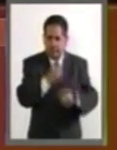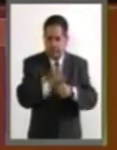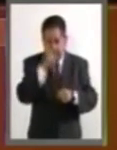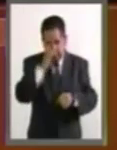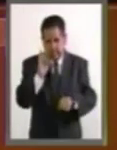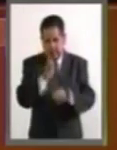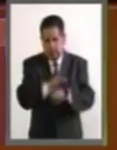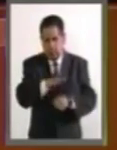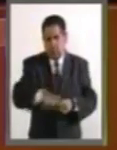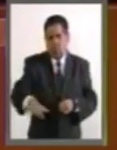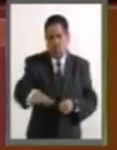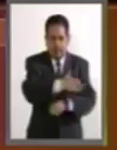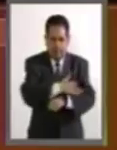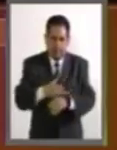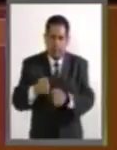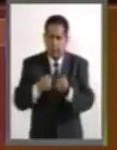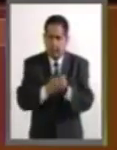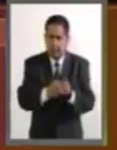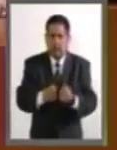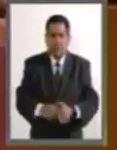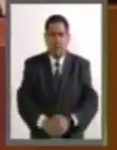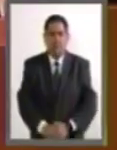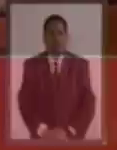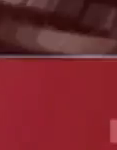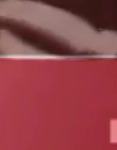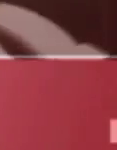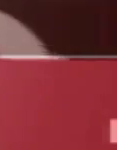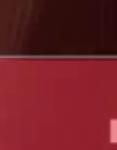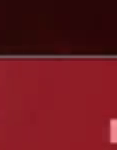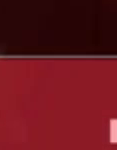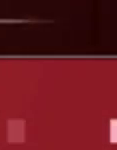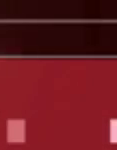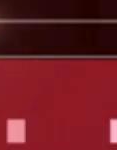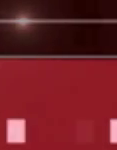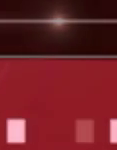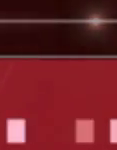fortalecer a las familias. Muchas gracias. Punto por punto.